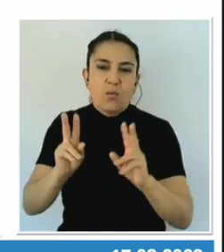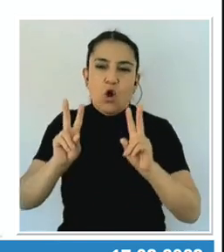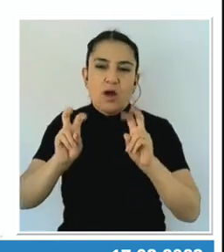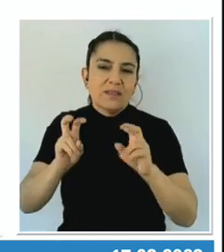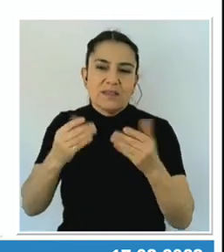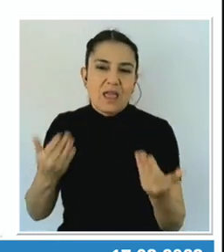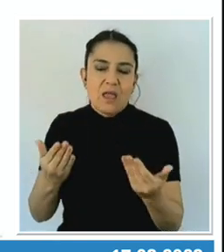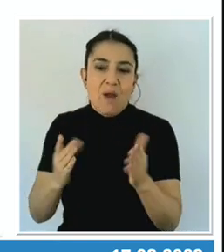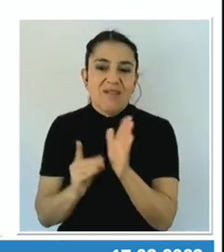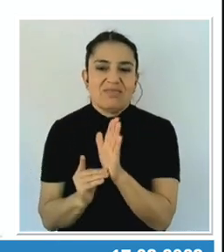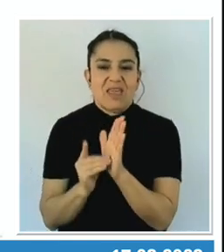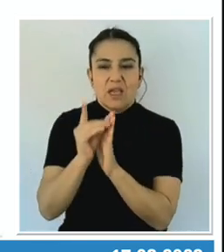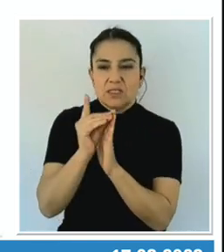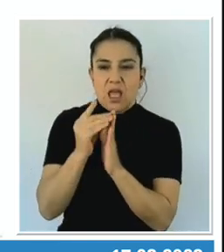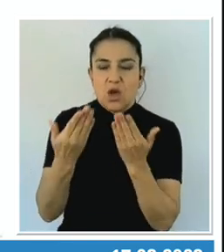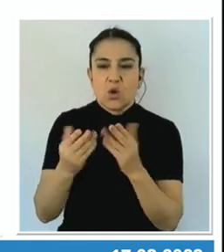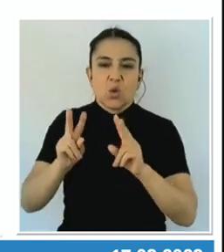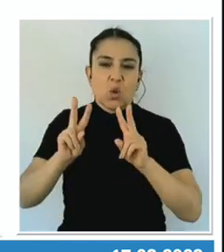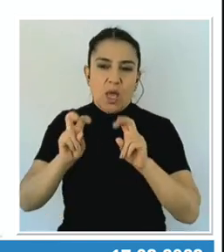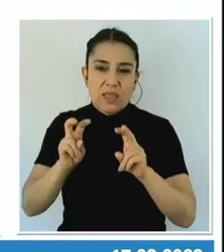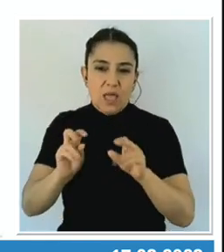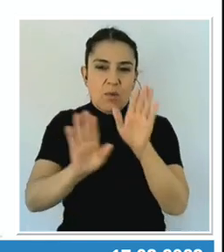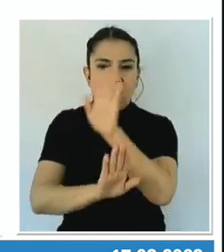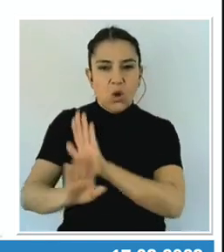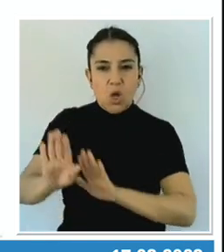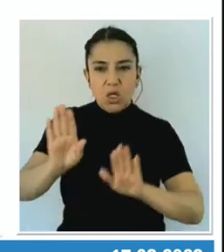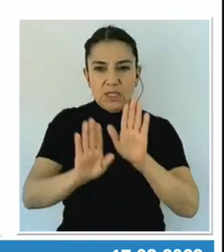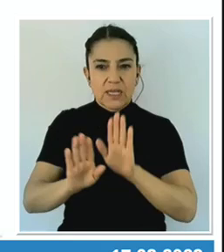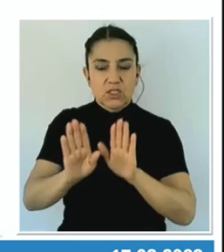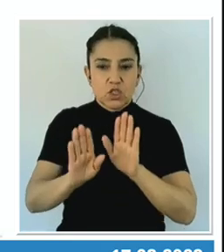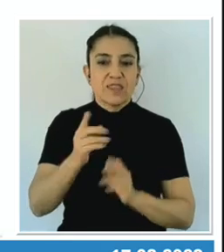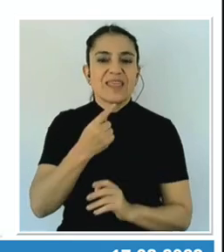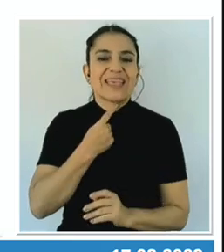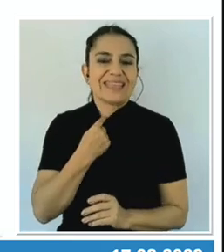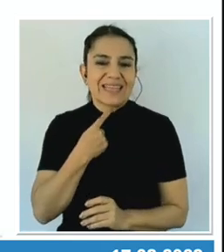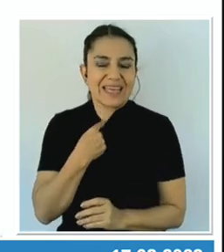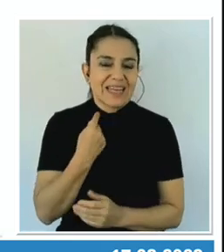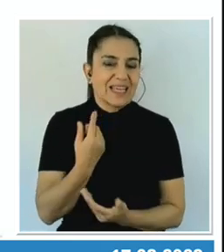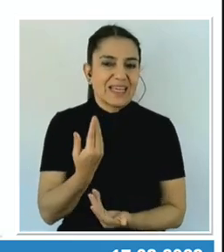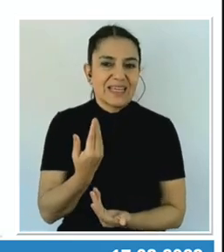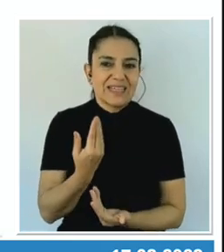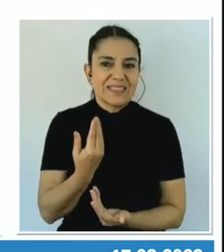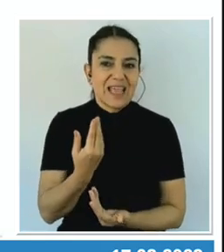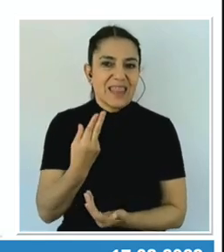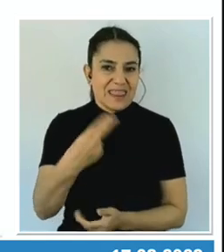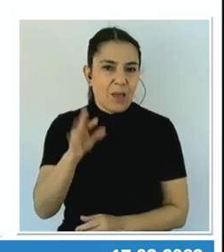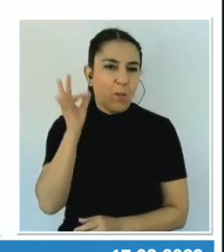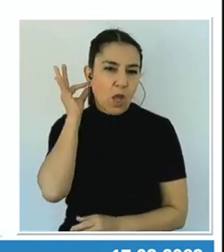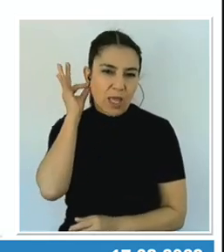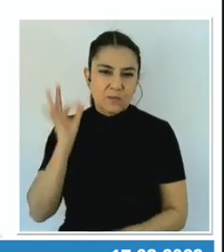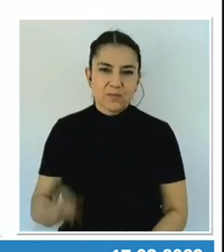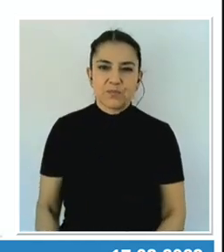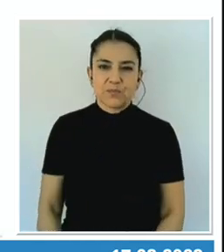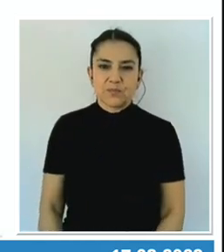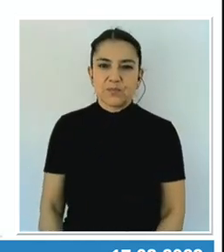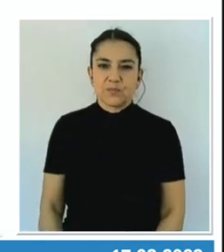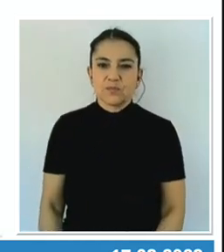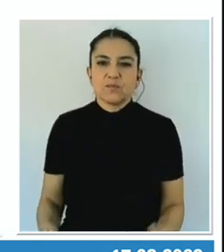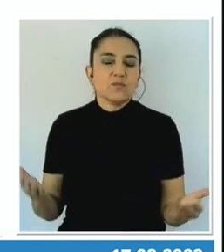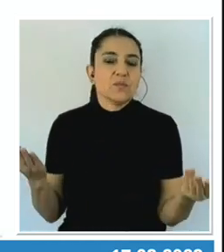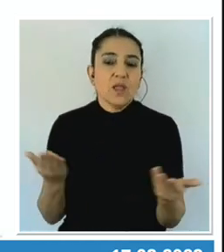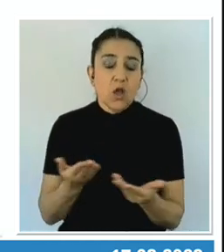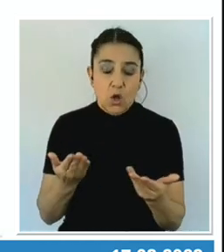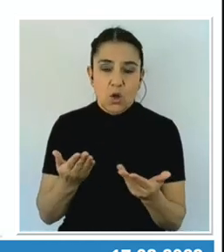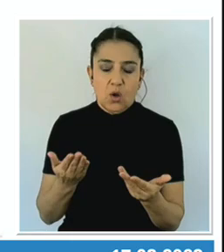desarrollos en materia de protección de los intereses de las mujeres. Como el caso, uno